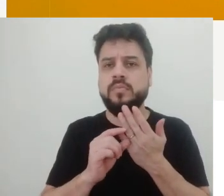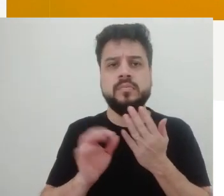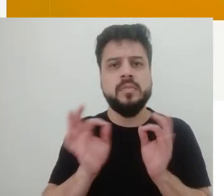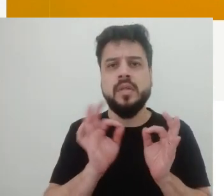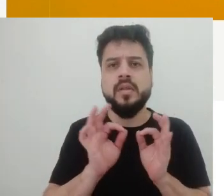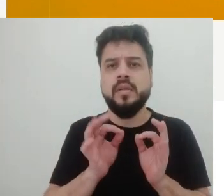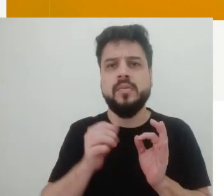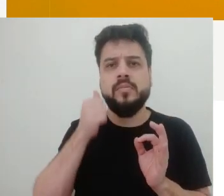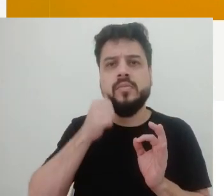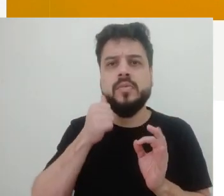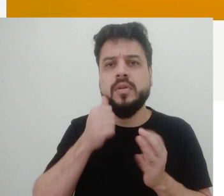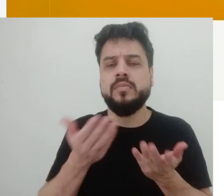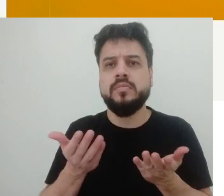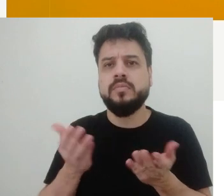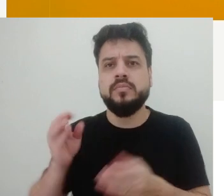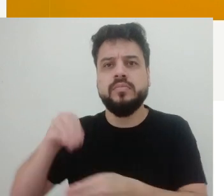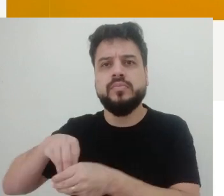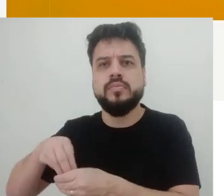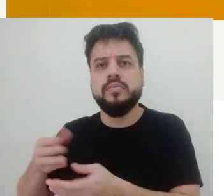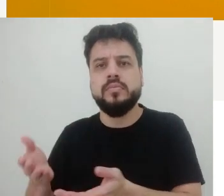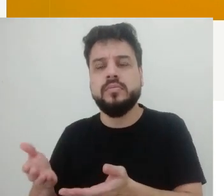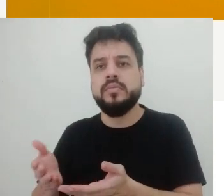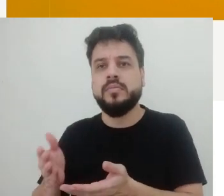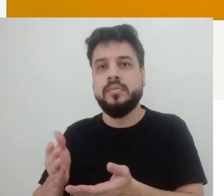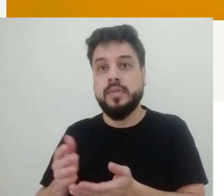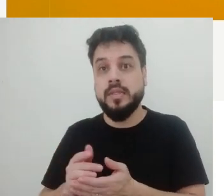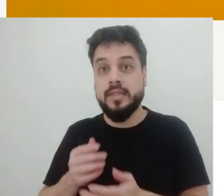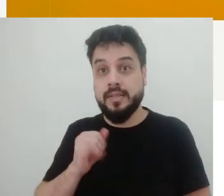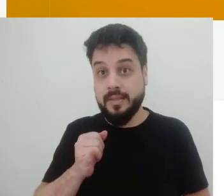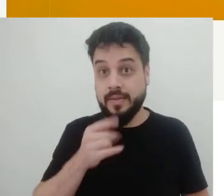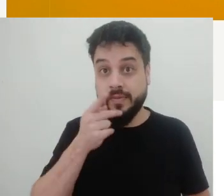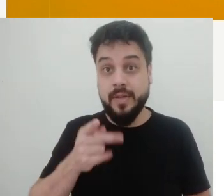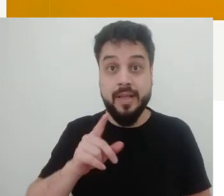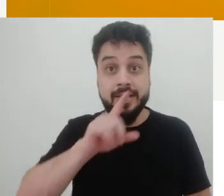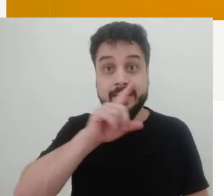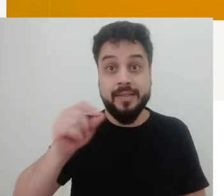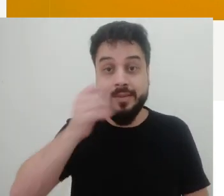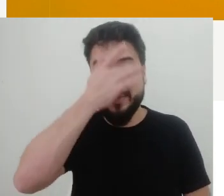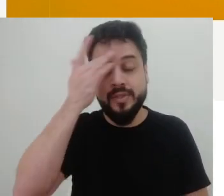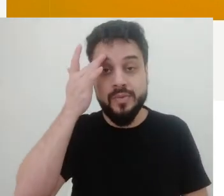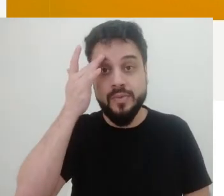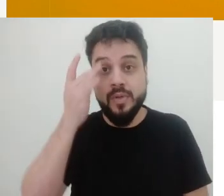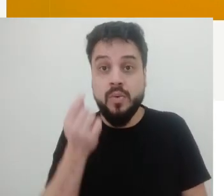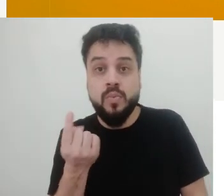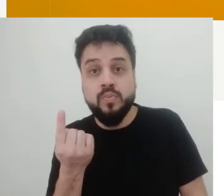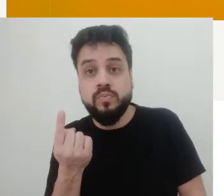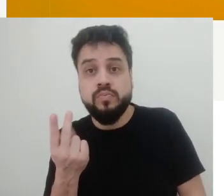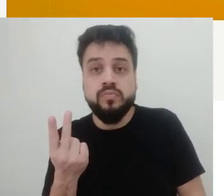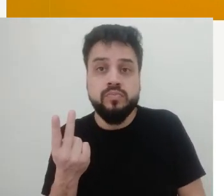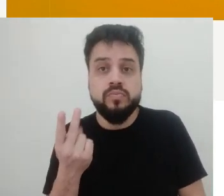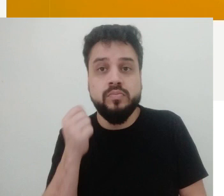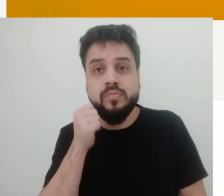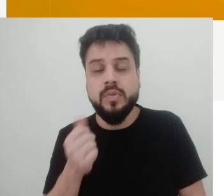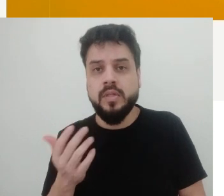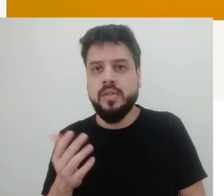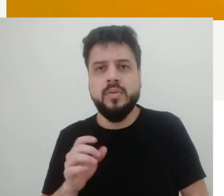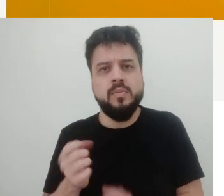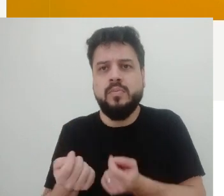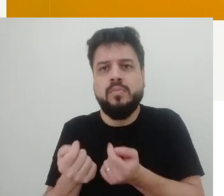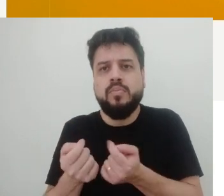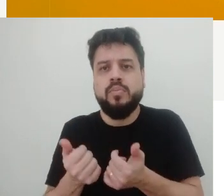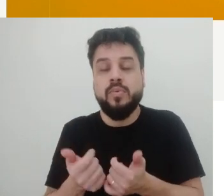ejemplo, la inmensa figura de Gabriela Mistral no está nunca mencionada en sus obras sobre